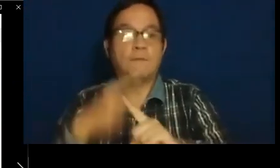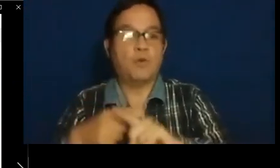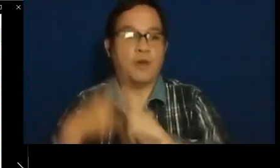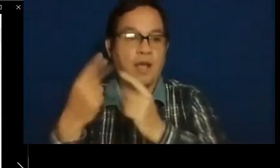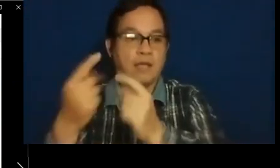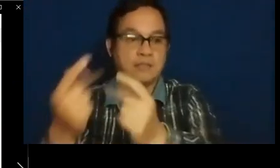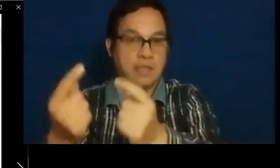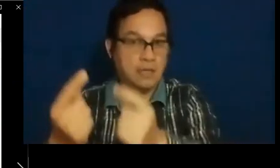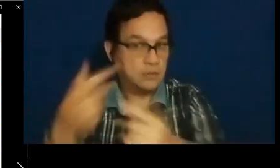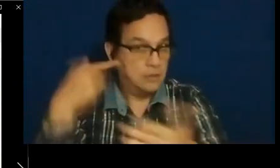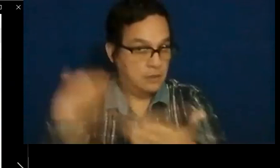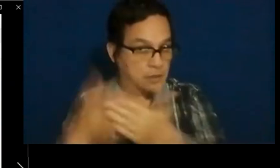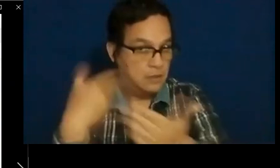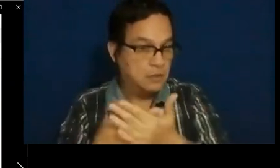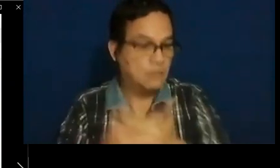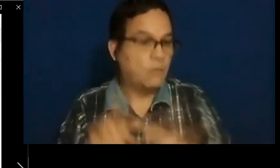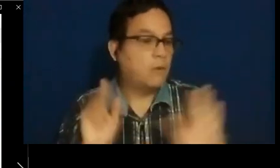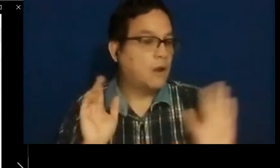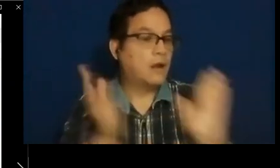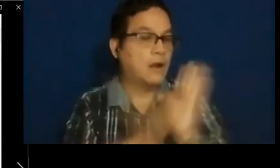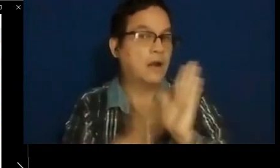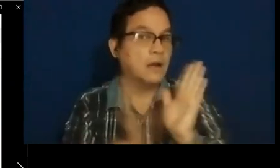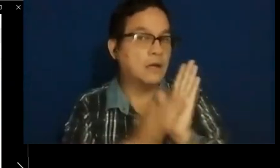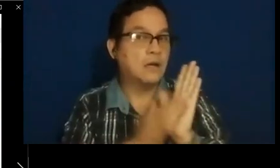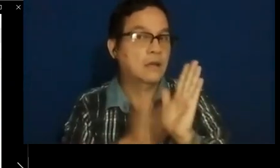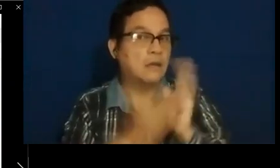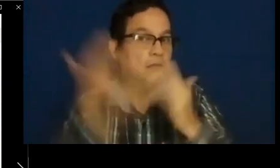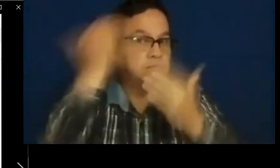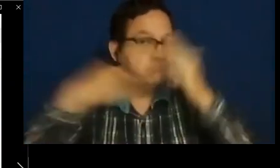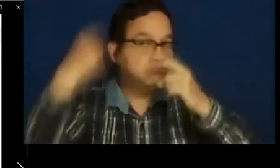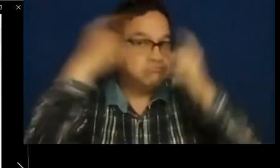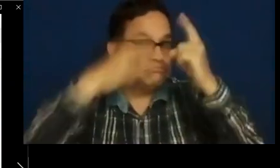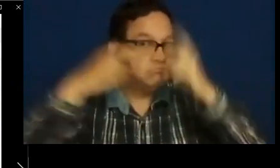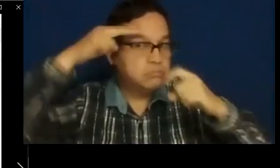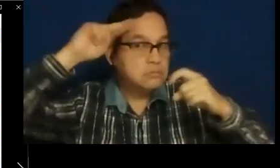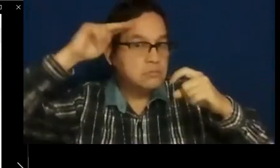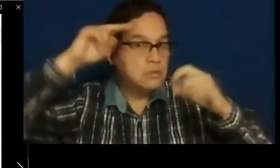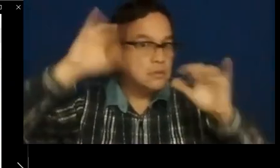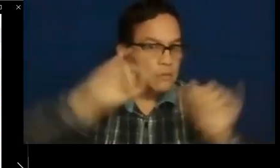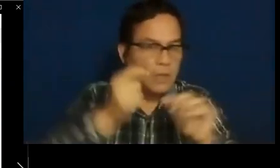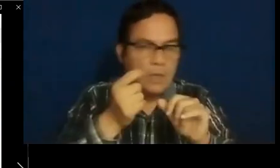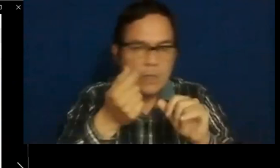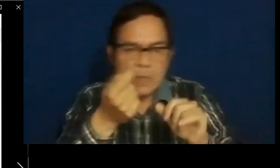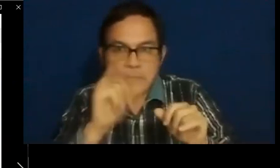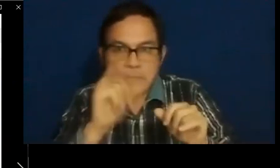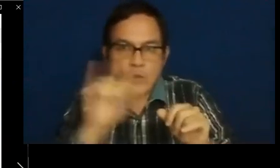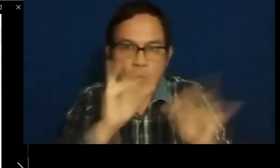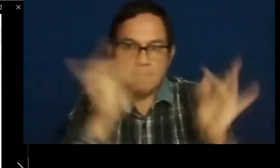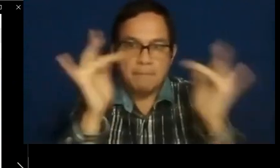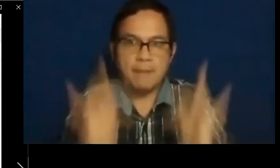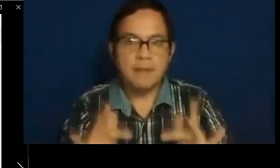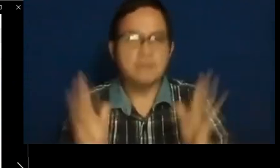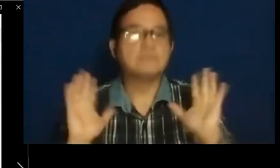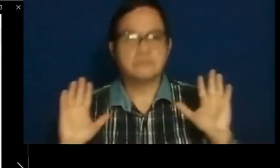vamos a comprobar aquí. ¿Yo qué debo esperar? Yo debo esperar que los cálculos sean similares, cercanos, iguales, ¿vale?